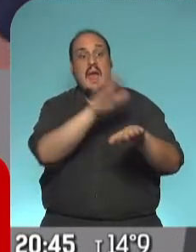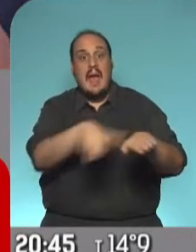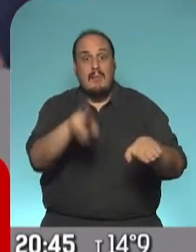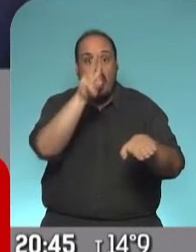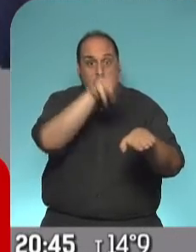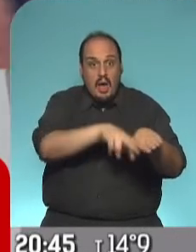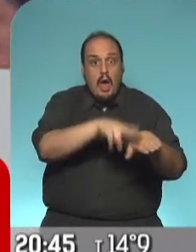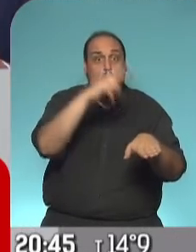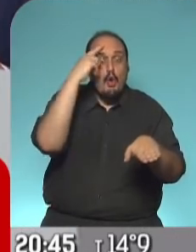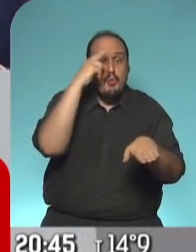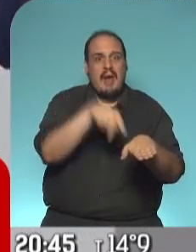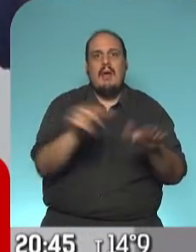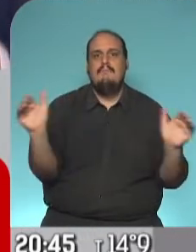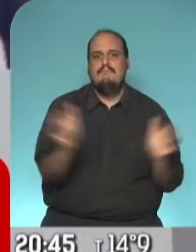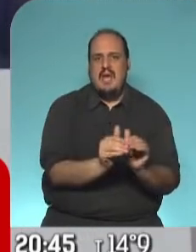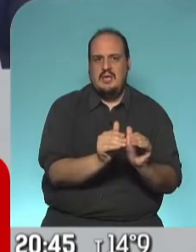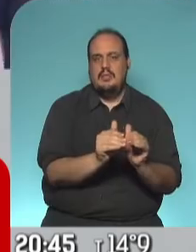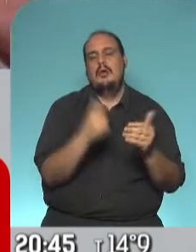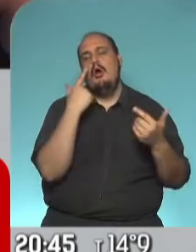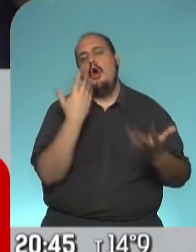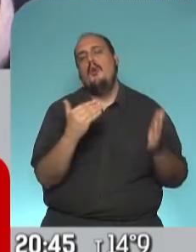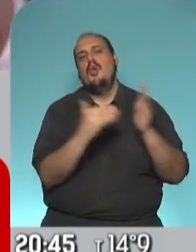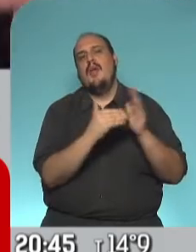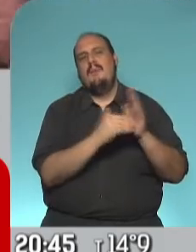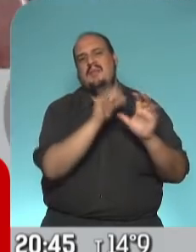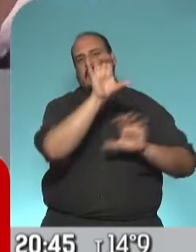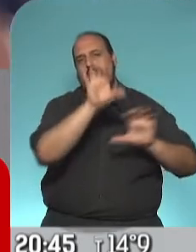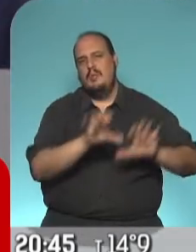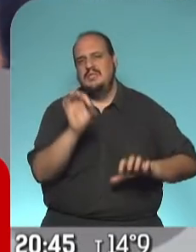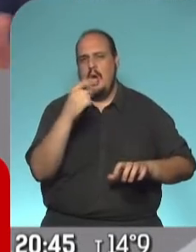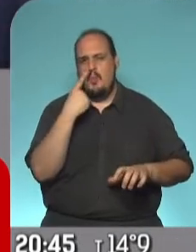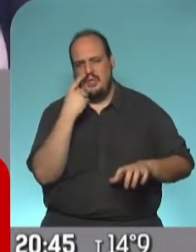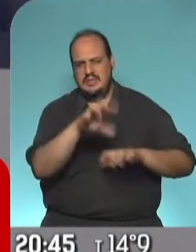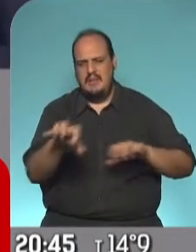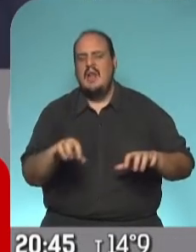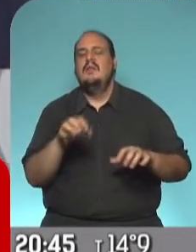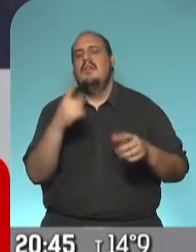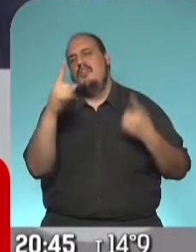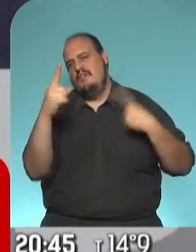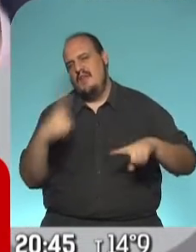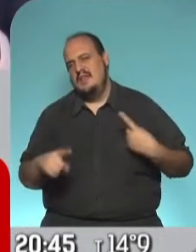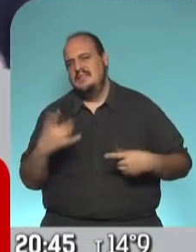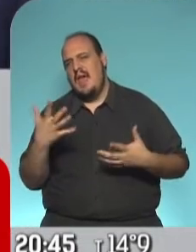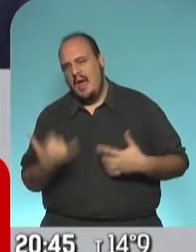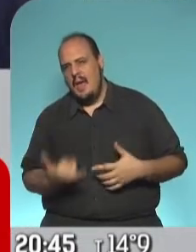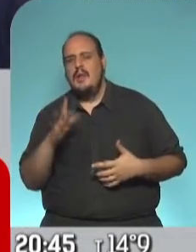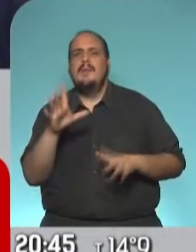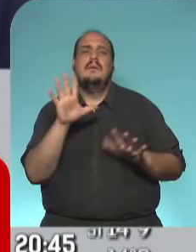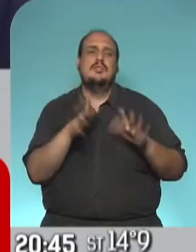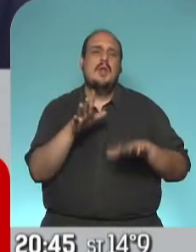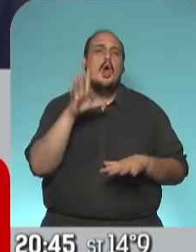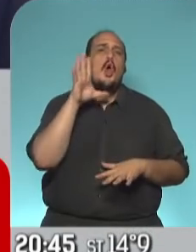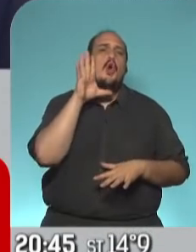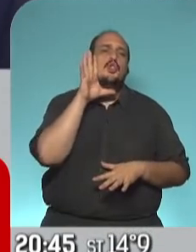ocupación que actualmente, según el distrito, obviamente puede haber diferencias, pero voy a dar un promedio, Sí. está entre el 50 y el 60%